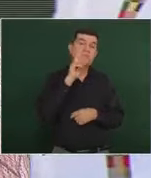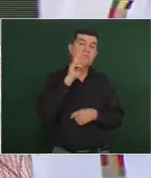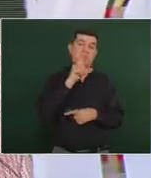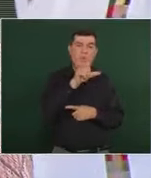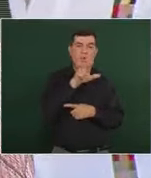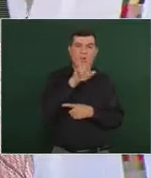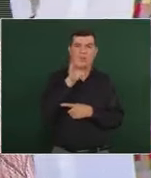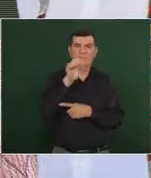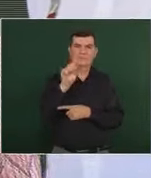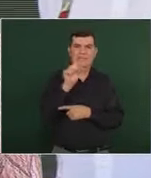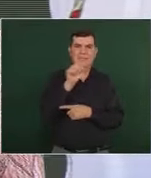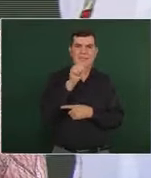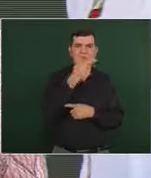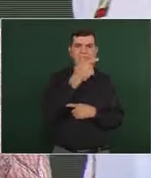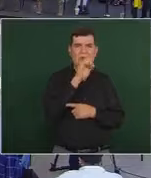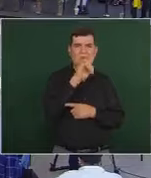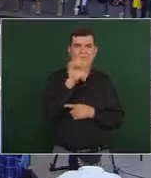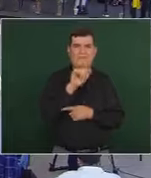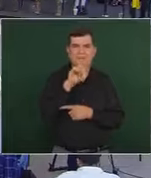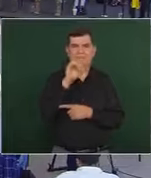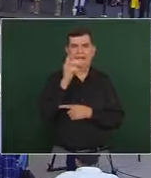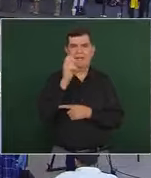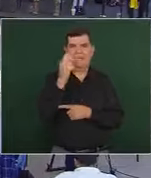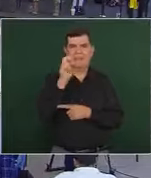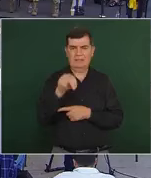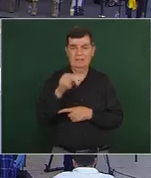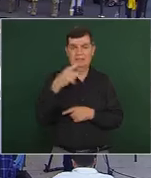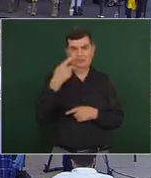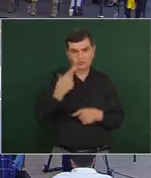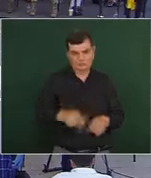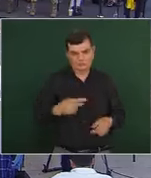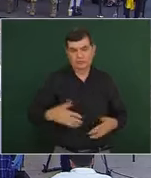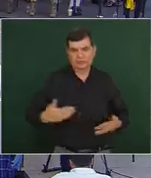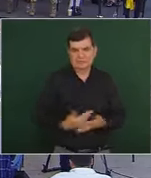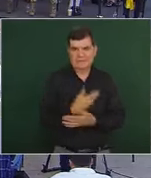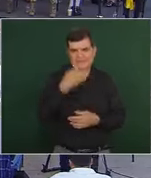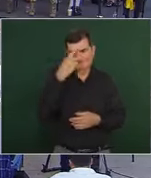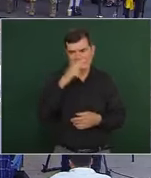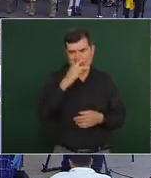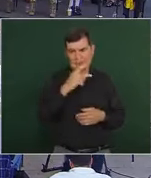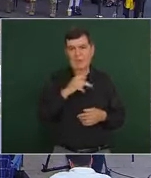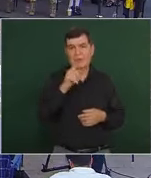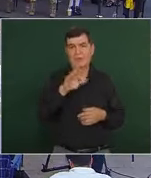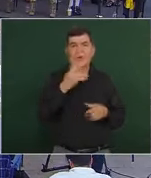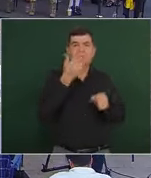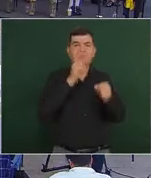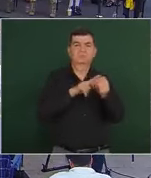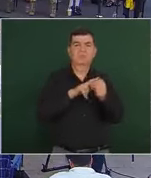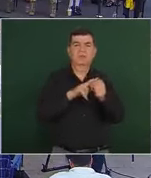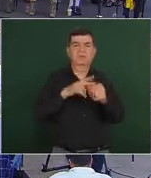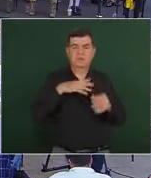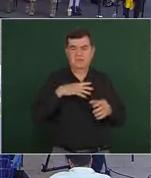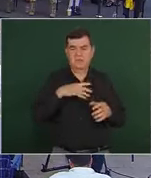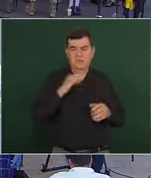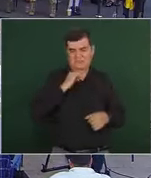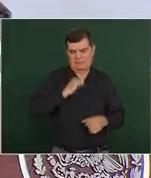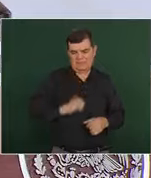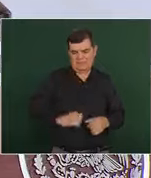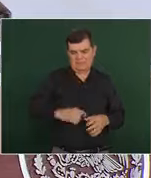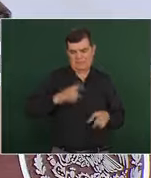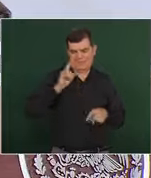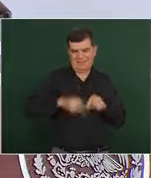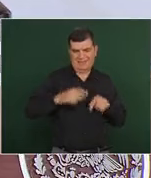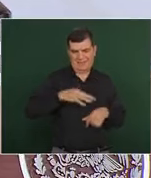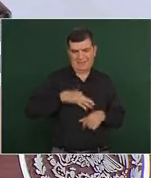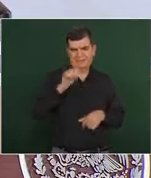Luisa González Galván, hija de mexicanos, que lamentablemente falleció en el hospital cuando la estaban operando, sacándole